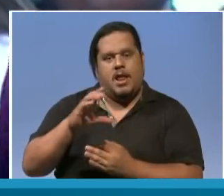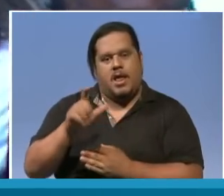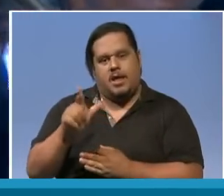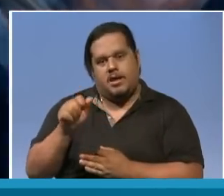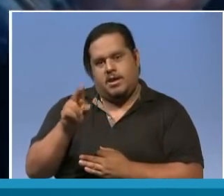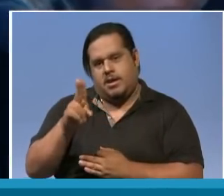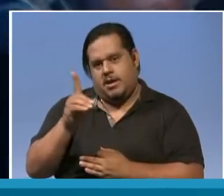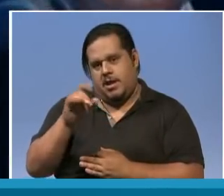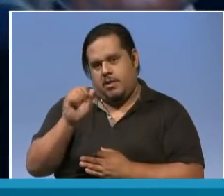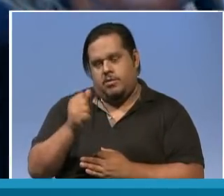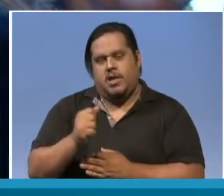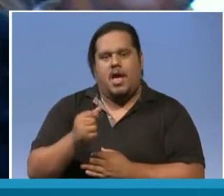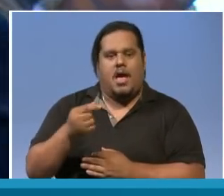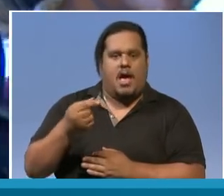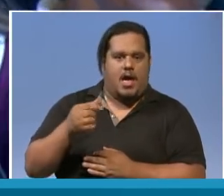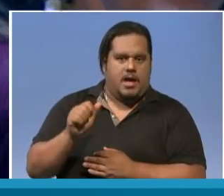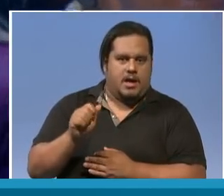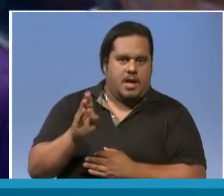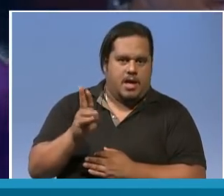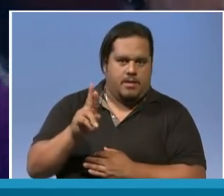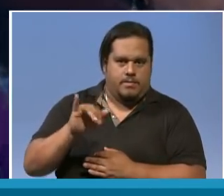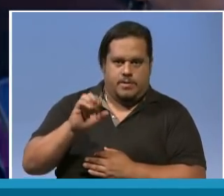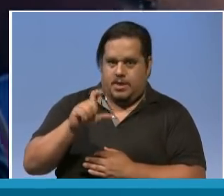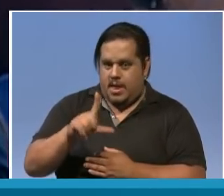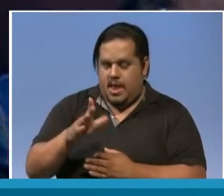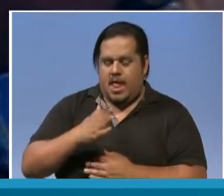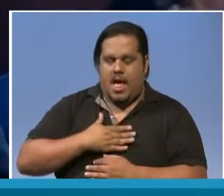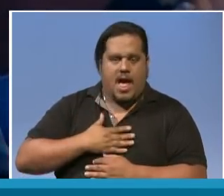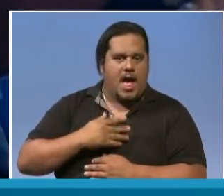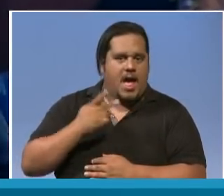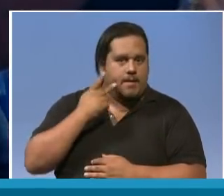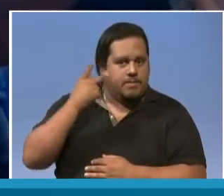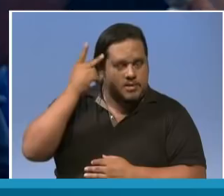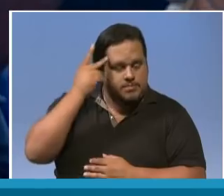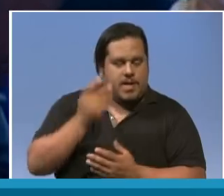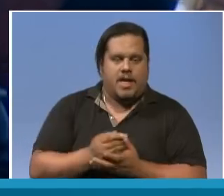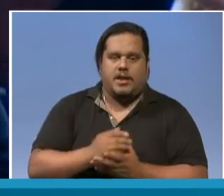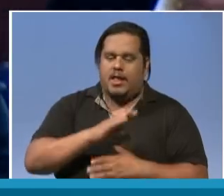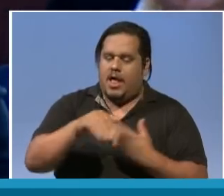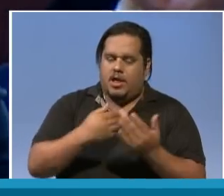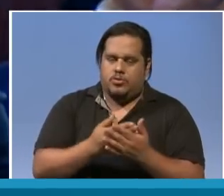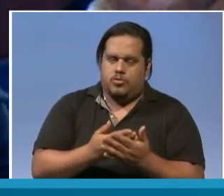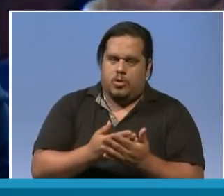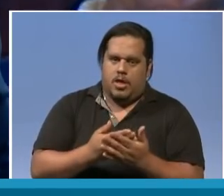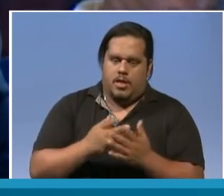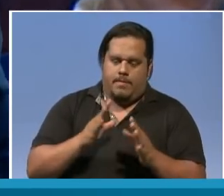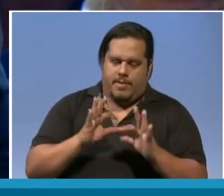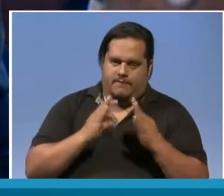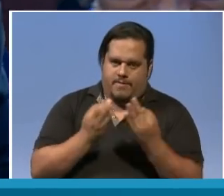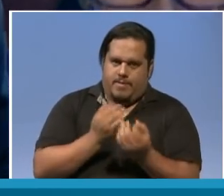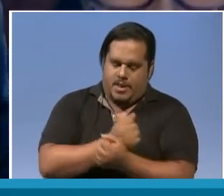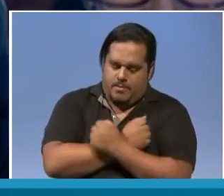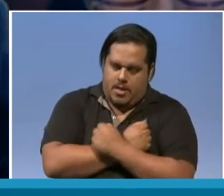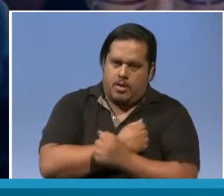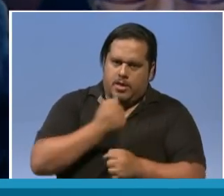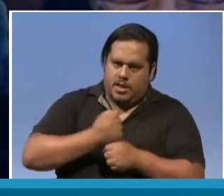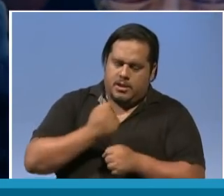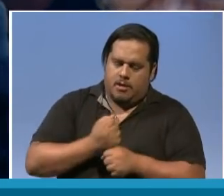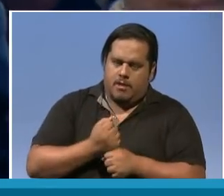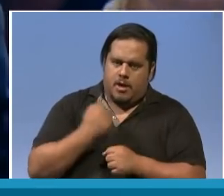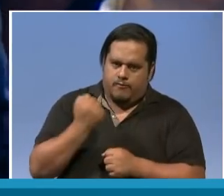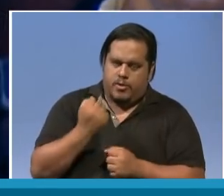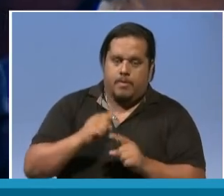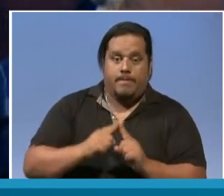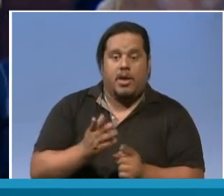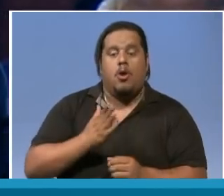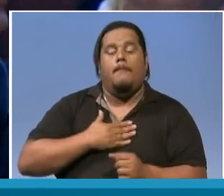mis padres, a mis seres amados que han trabajado tanto en este sentido. Pero mi compromiso